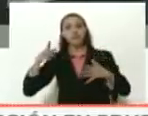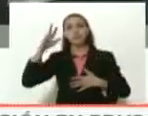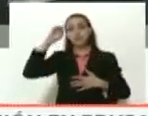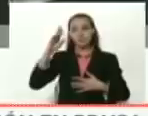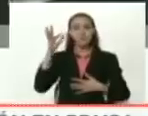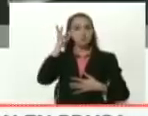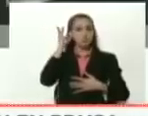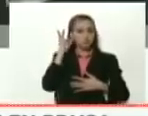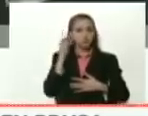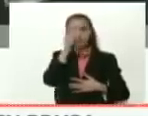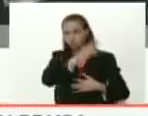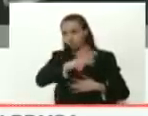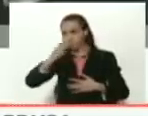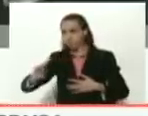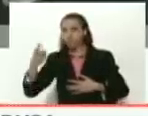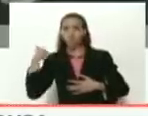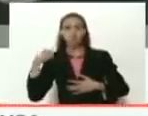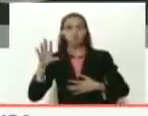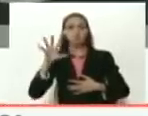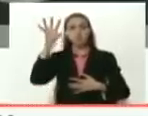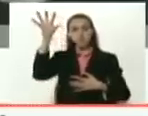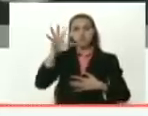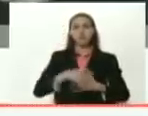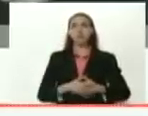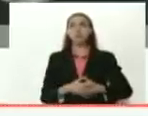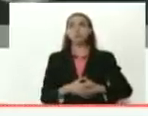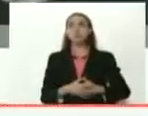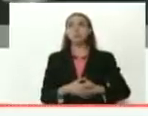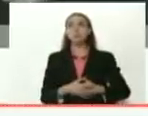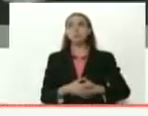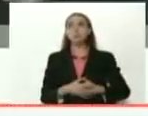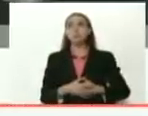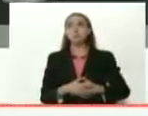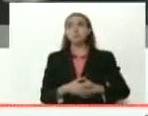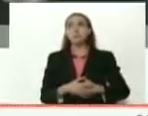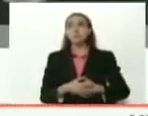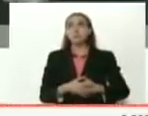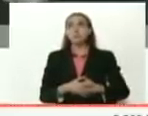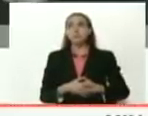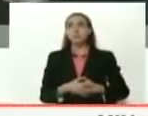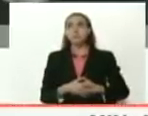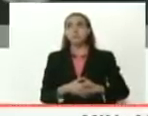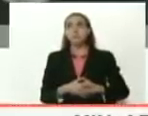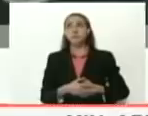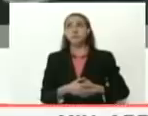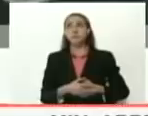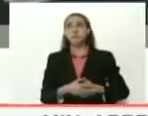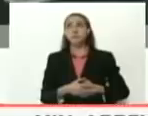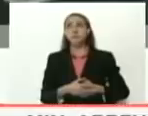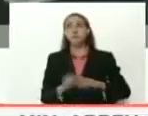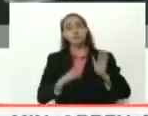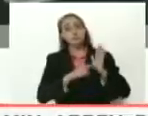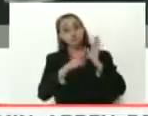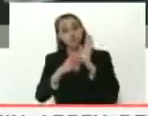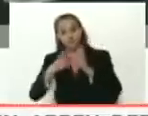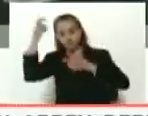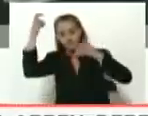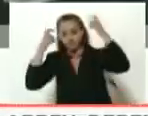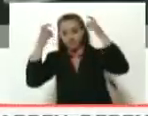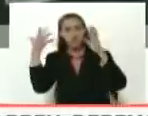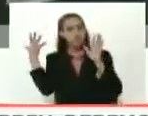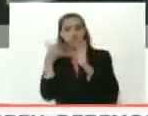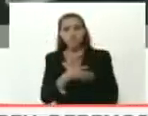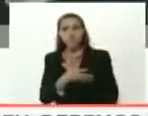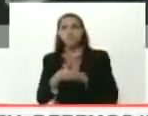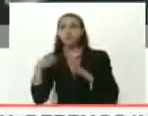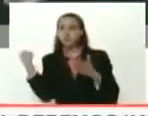ha tenido esta patria, en el comandante Hugo Chávez. identificado plenamente con las